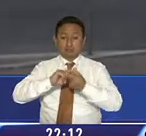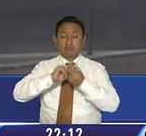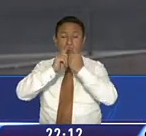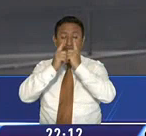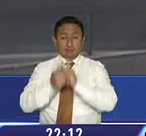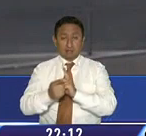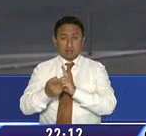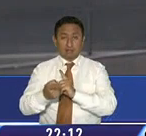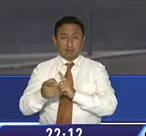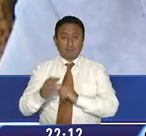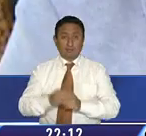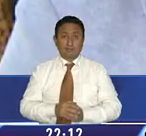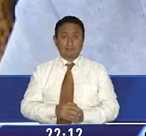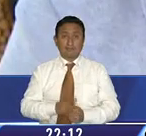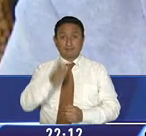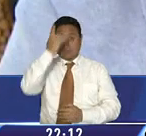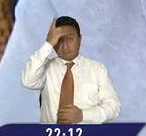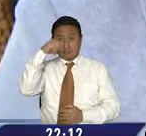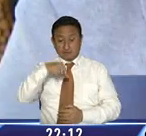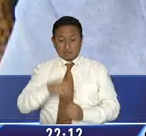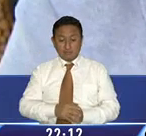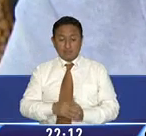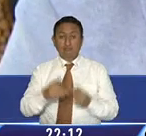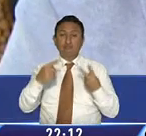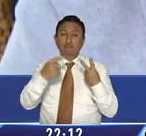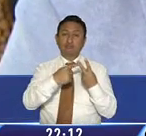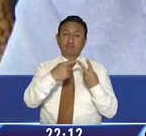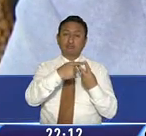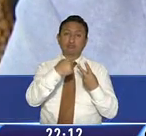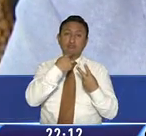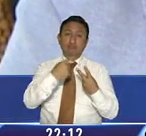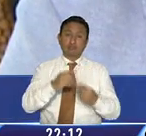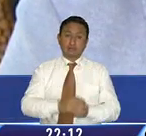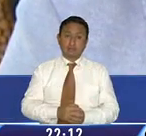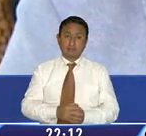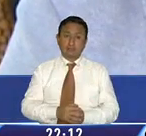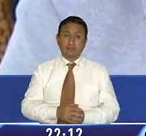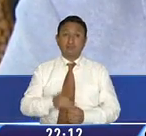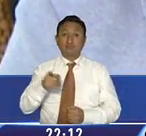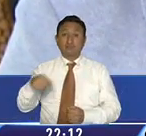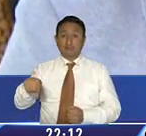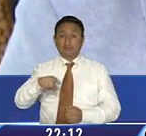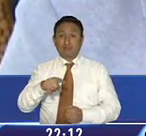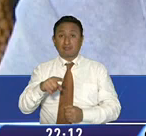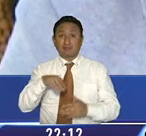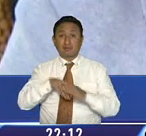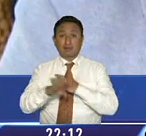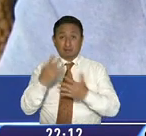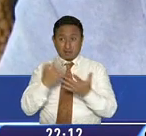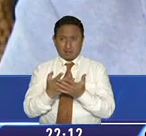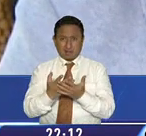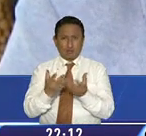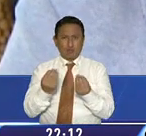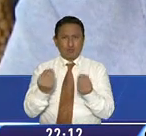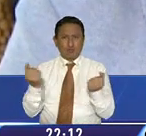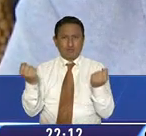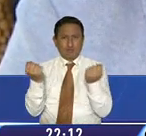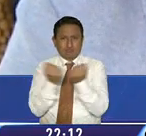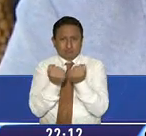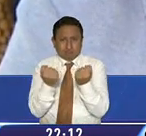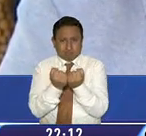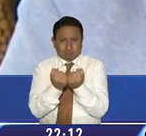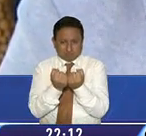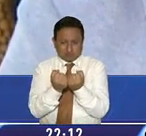sustitución de la medida cautelar. El argumento fue que existía hacinamientos en las cárceles, no contaban